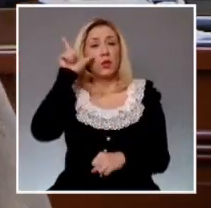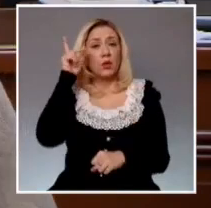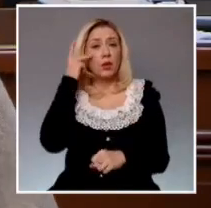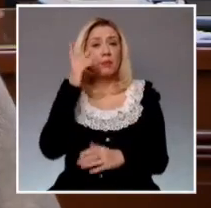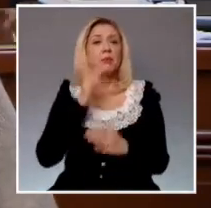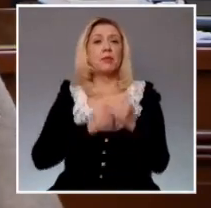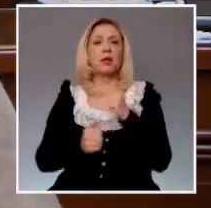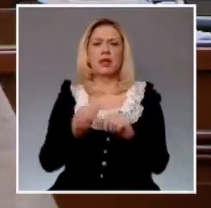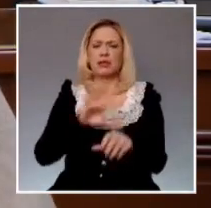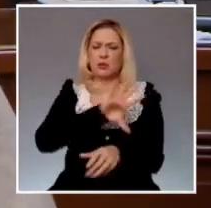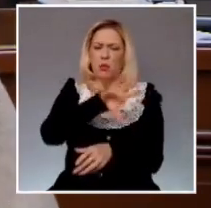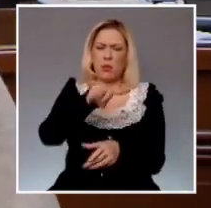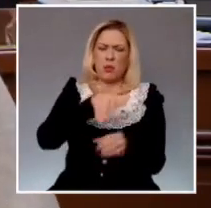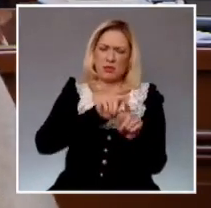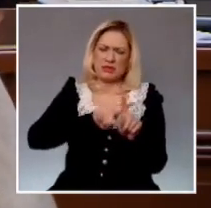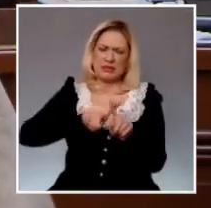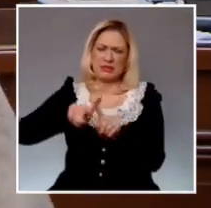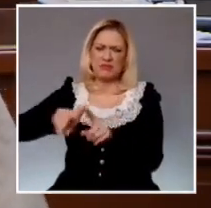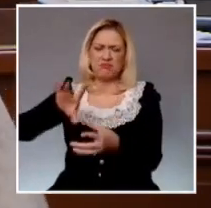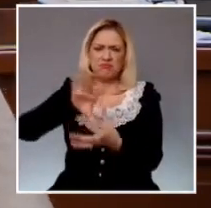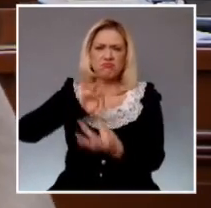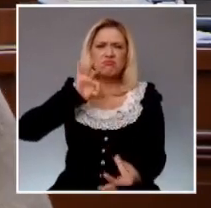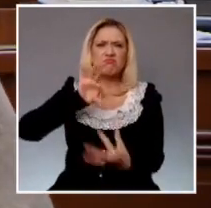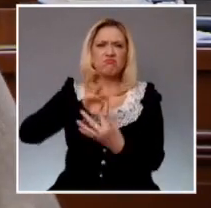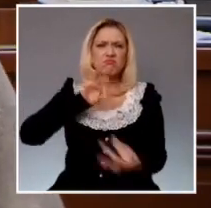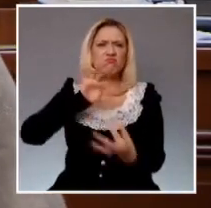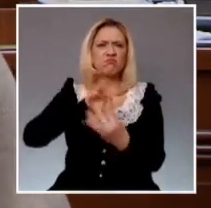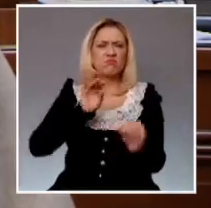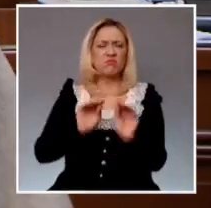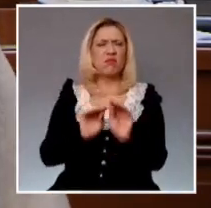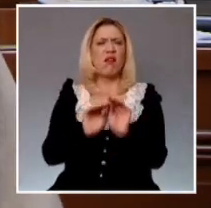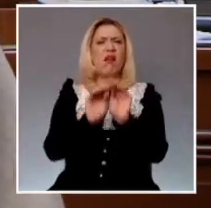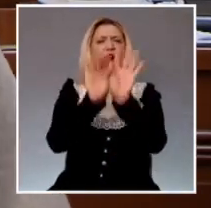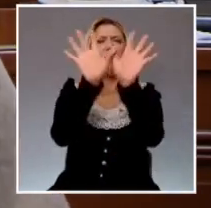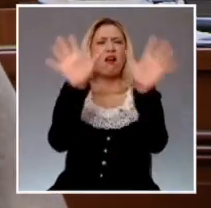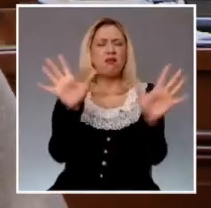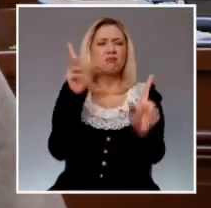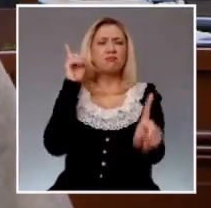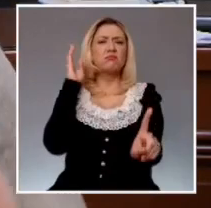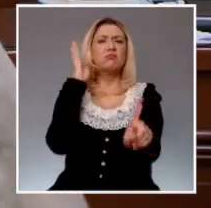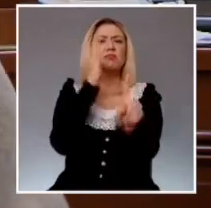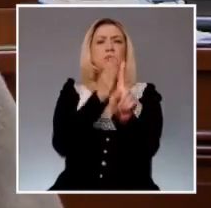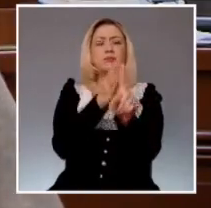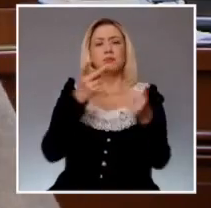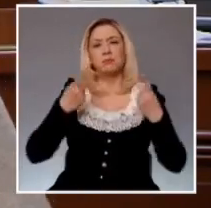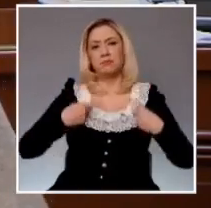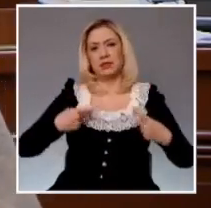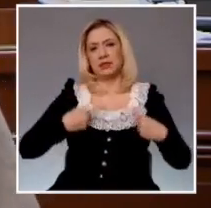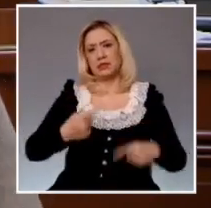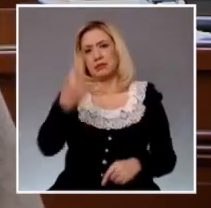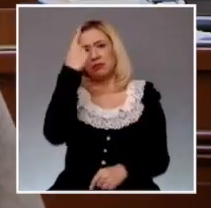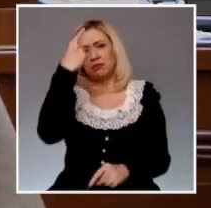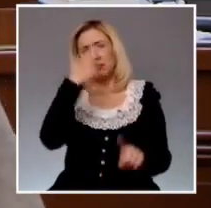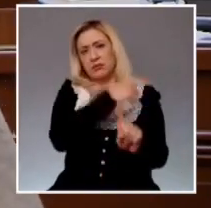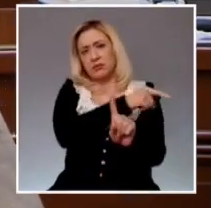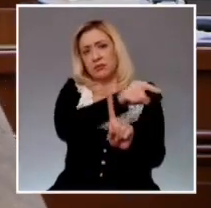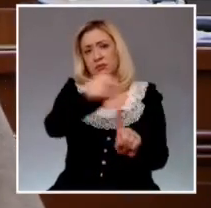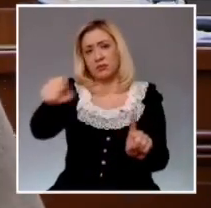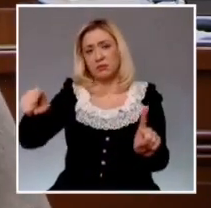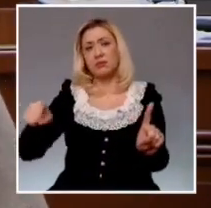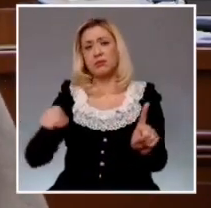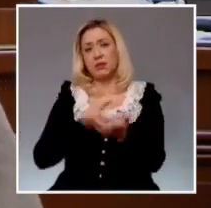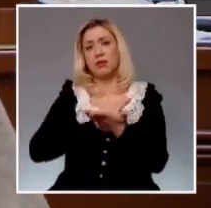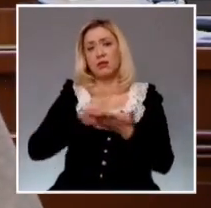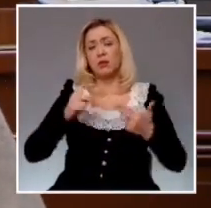sobre todo muy enfocado a la gente, a poner en el centro los derechos humanos, a